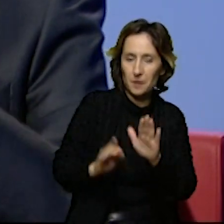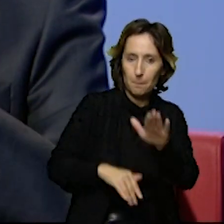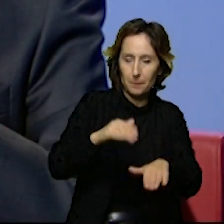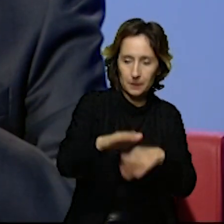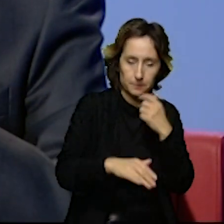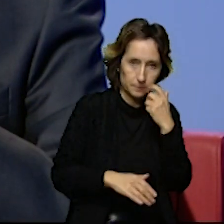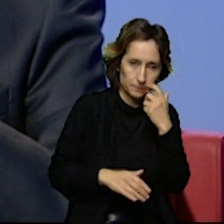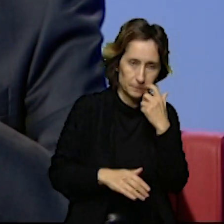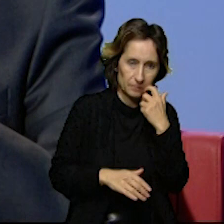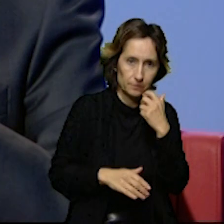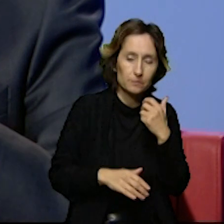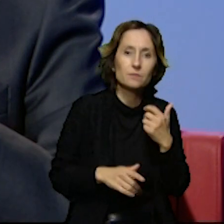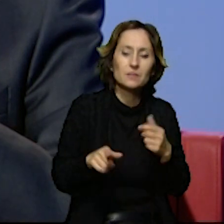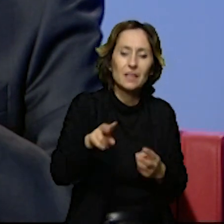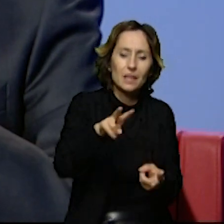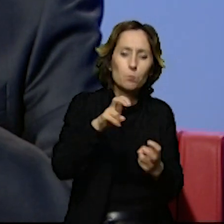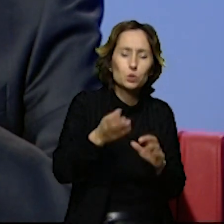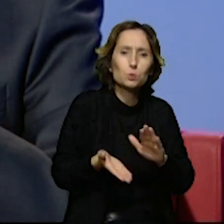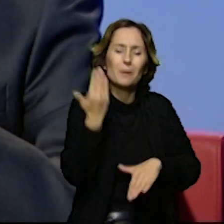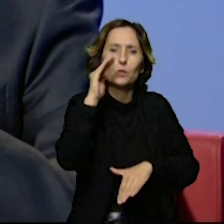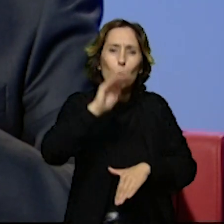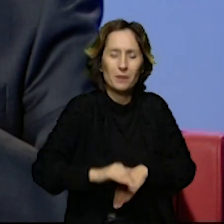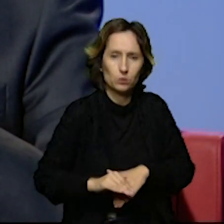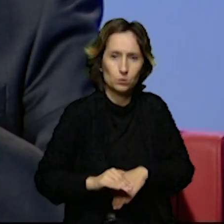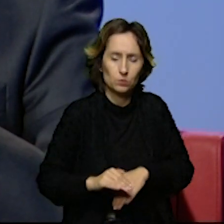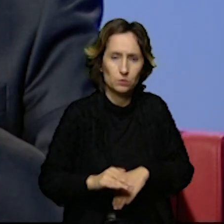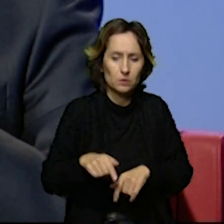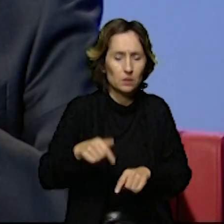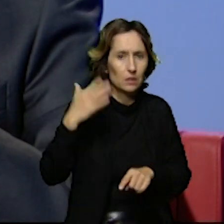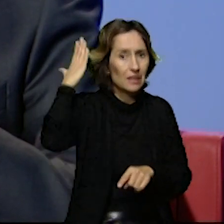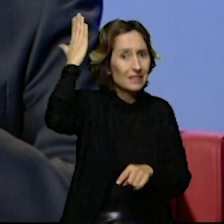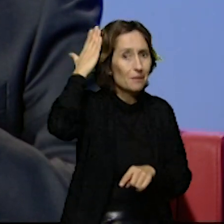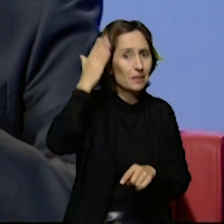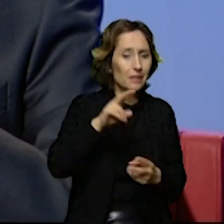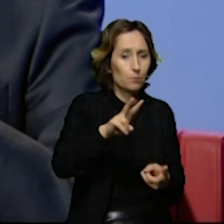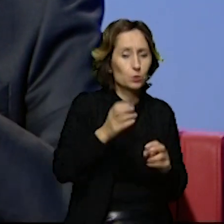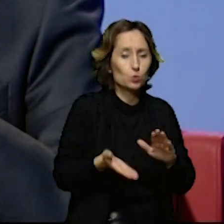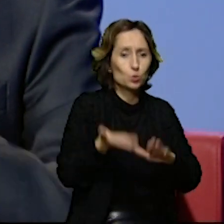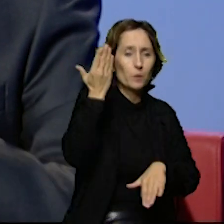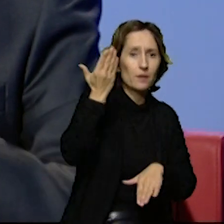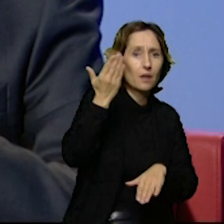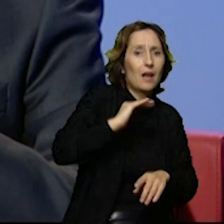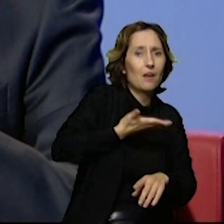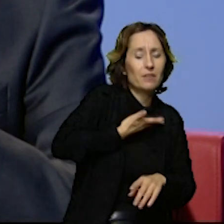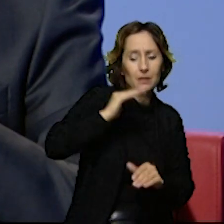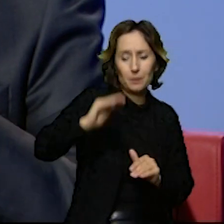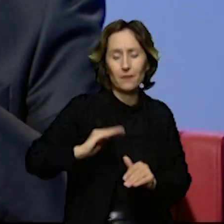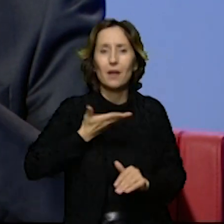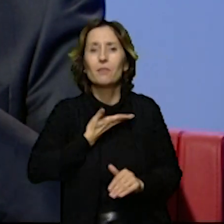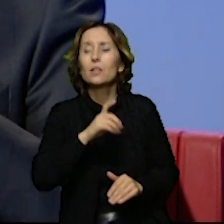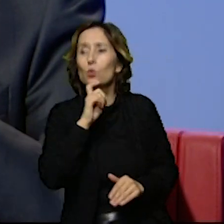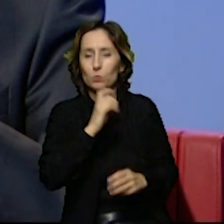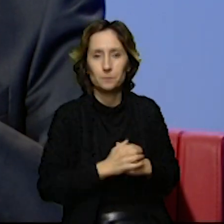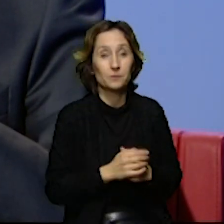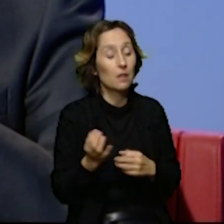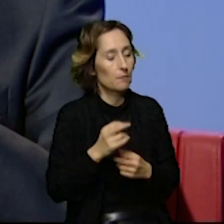si le parece. ¿Subimos o bajamos impuestos? O sea, ¿a Navarra en qué le va a afectar una subida o una bajada de impuestos? Hay que bajar impuestos, hay que bajar impuestos, hay